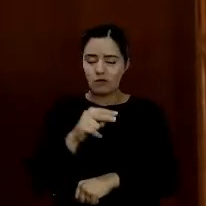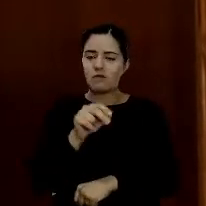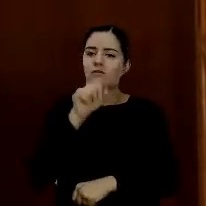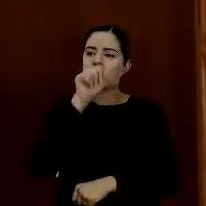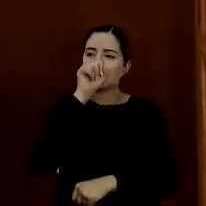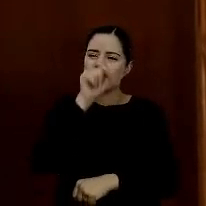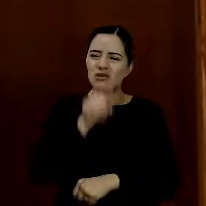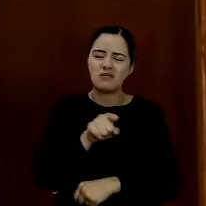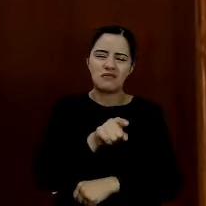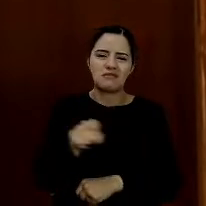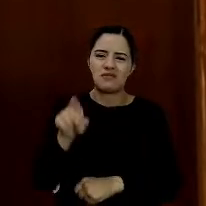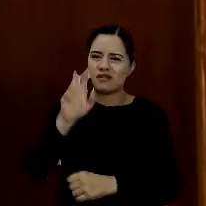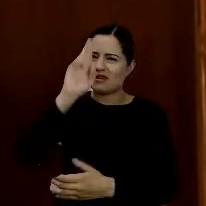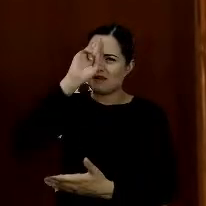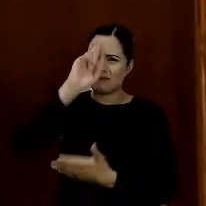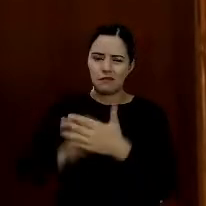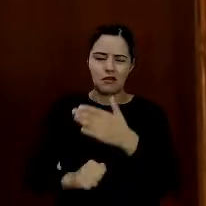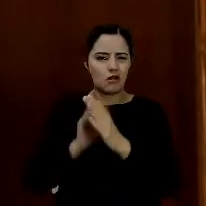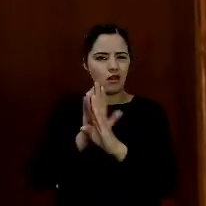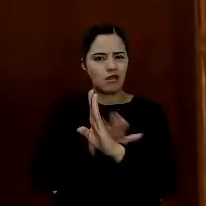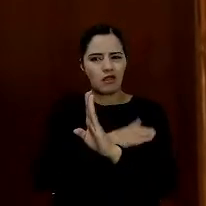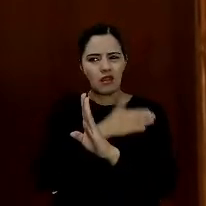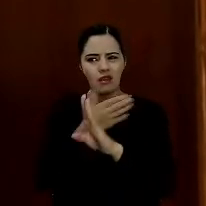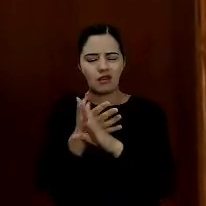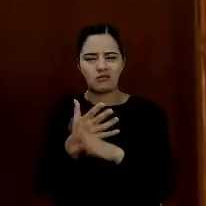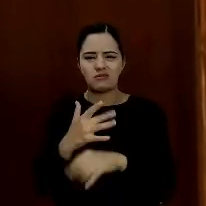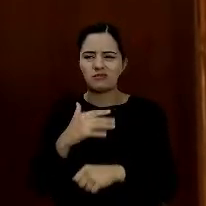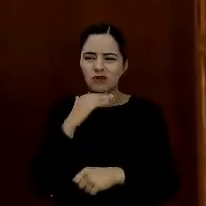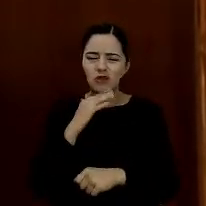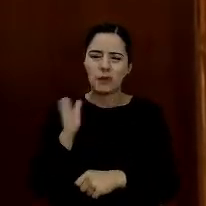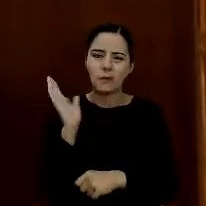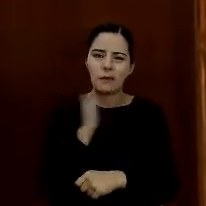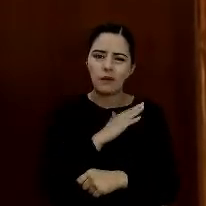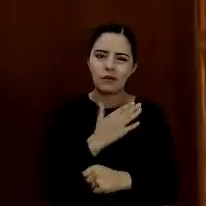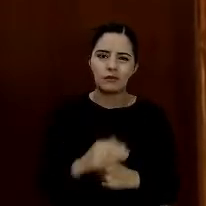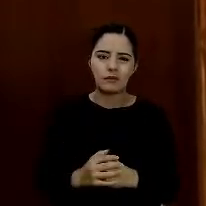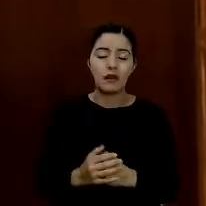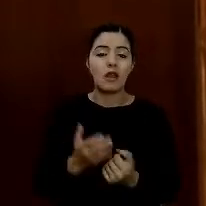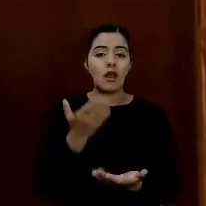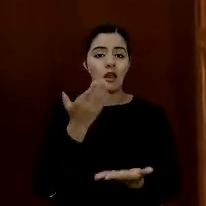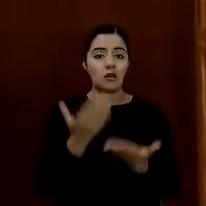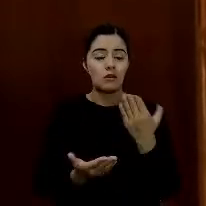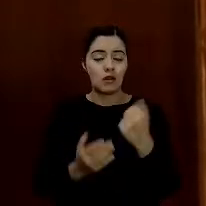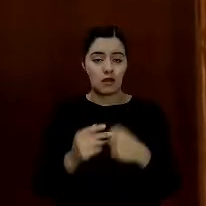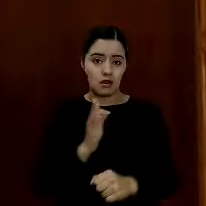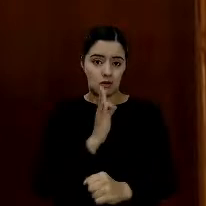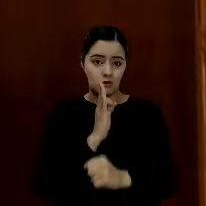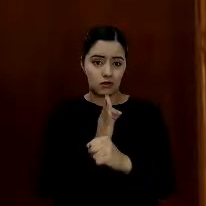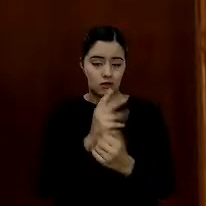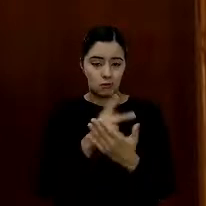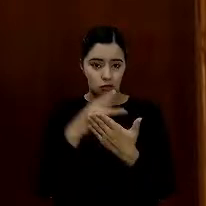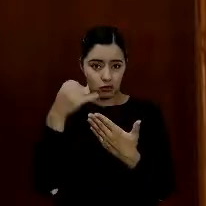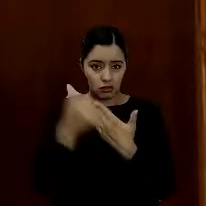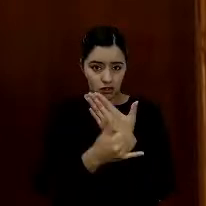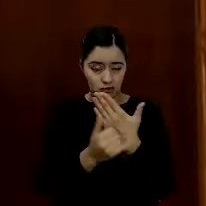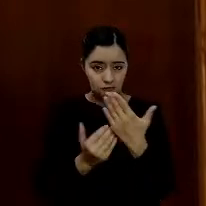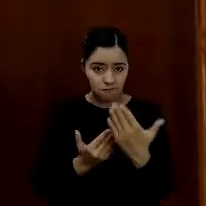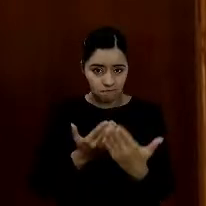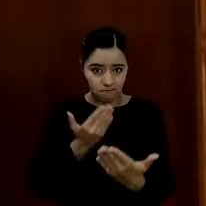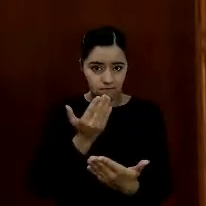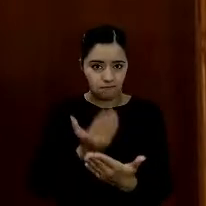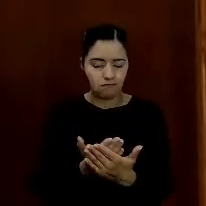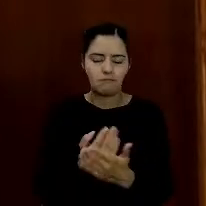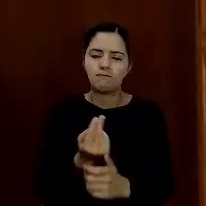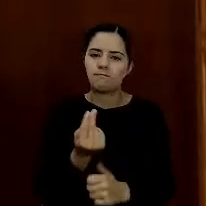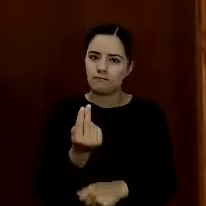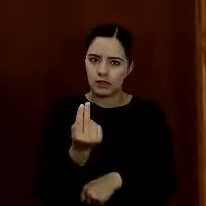La presente iniciativa, compañeras y compañeros, considera muy necesario reconocer en